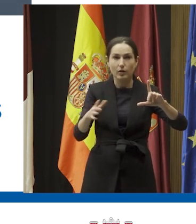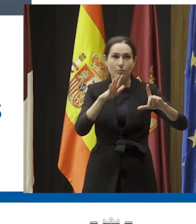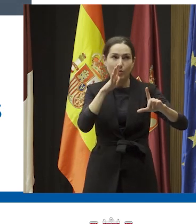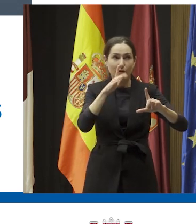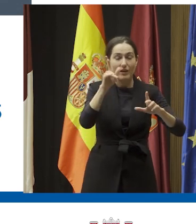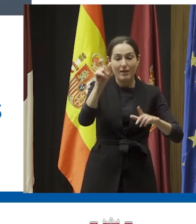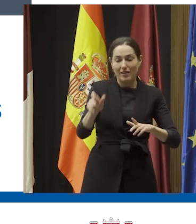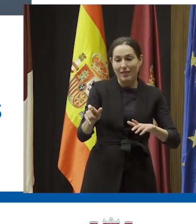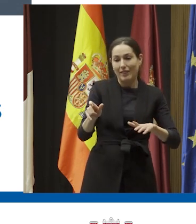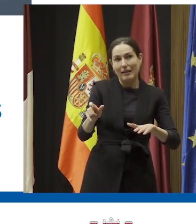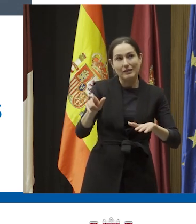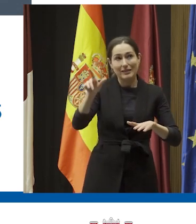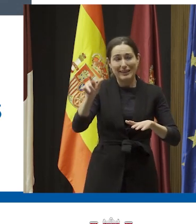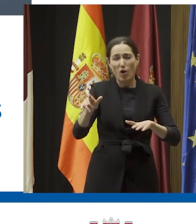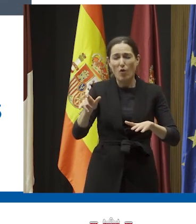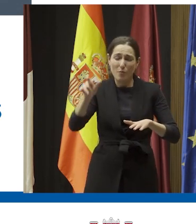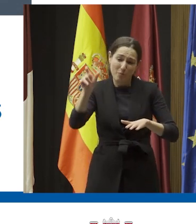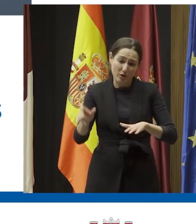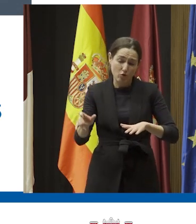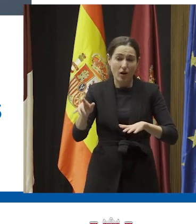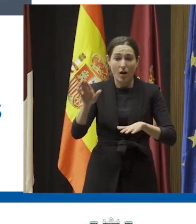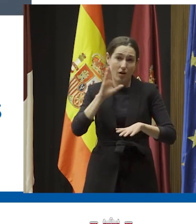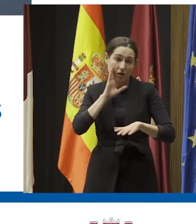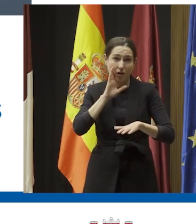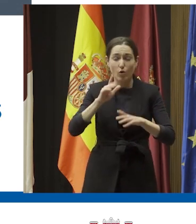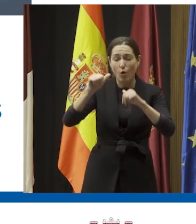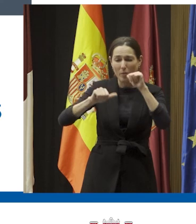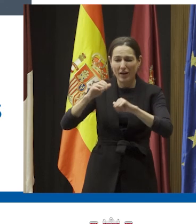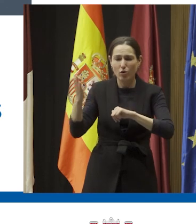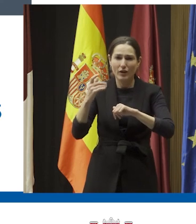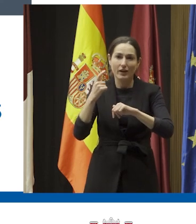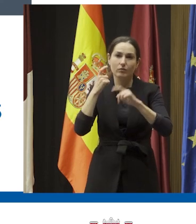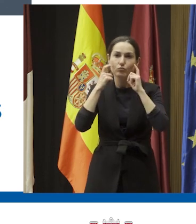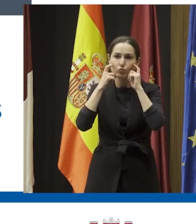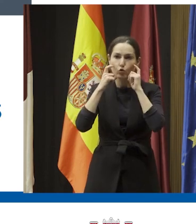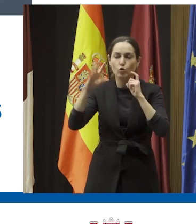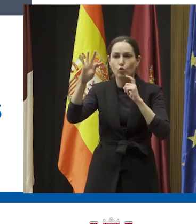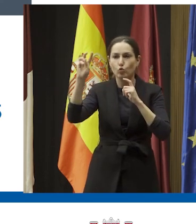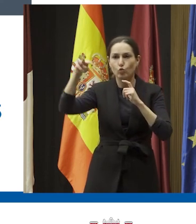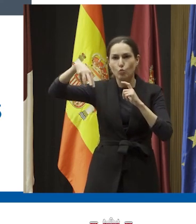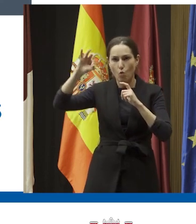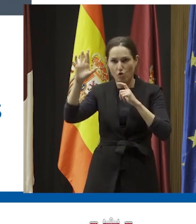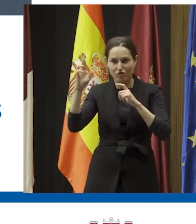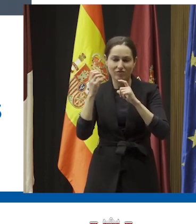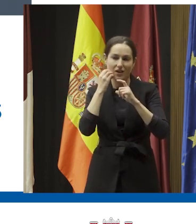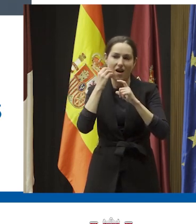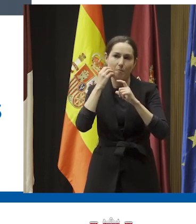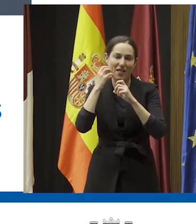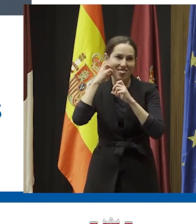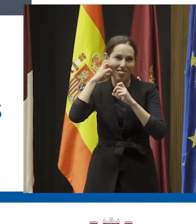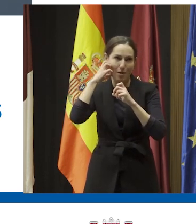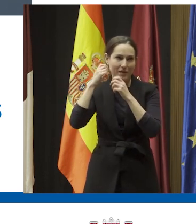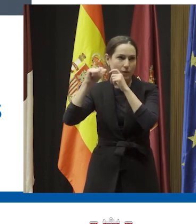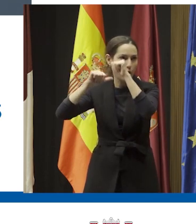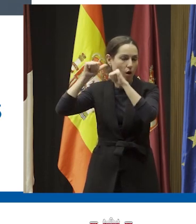Pean operando un tumor de mandíbula. Lo ven allá, en la foto que tiene únicamente, se ha